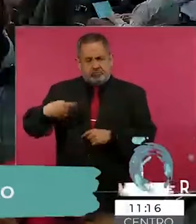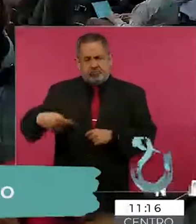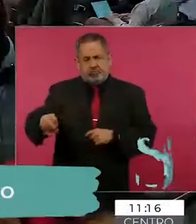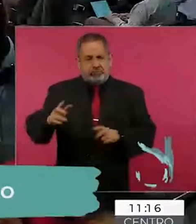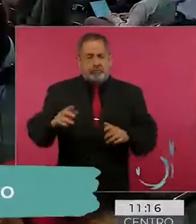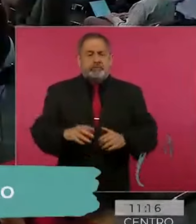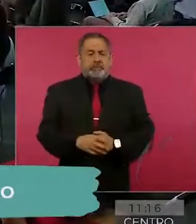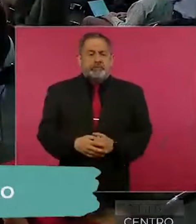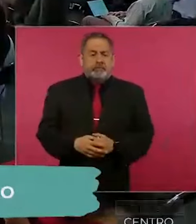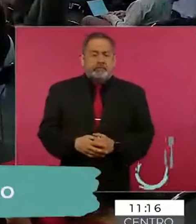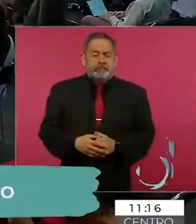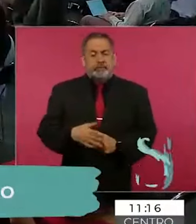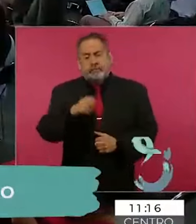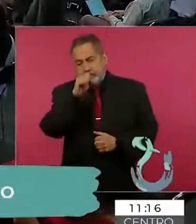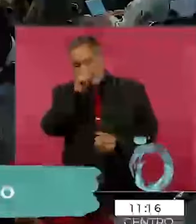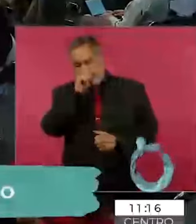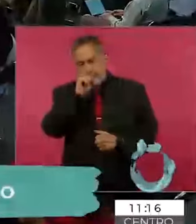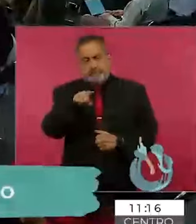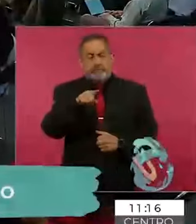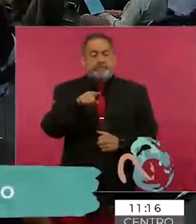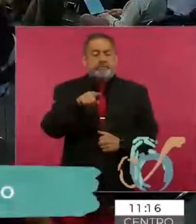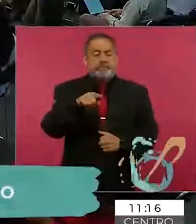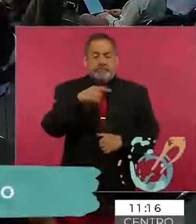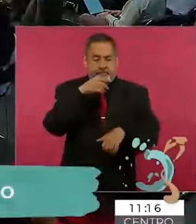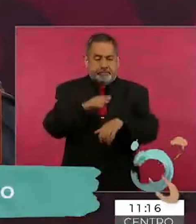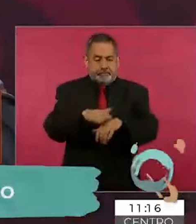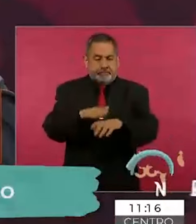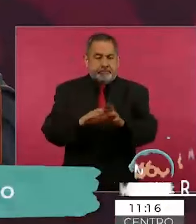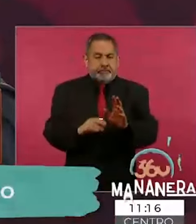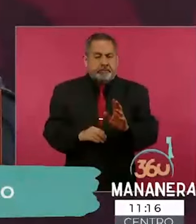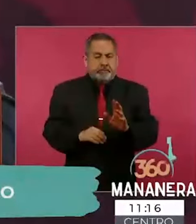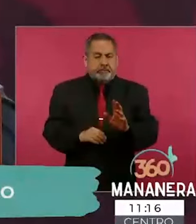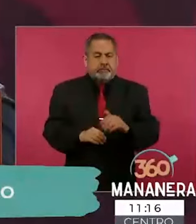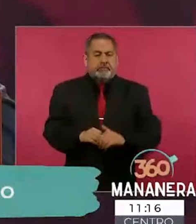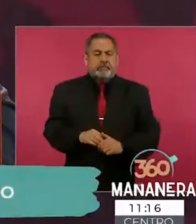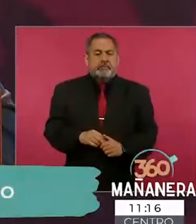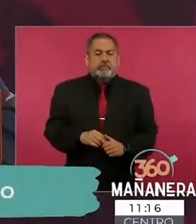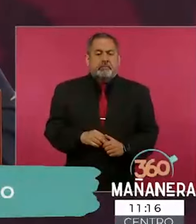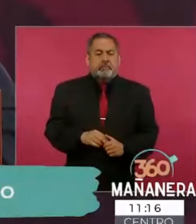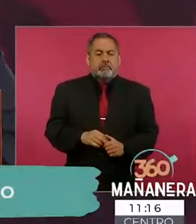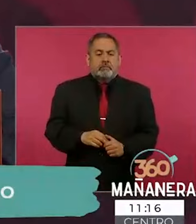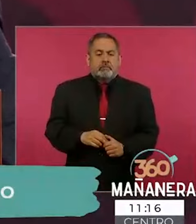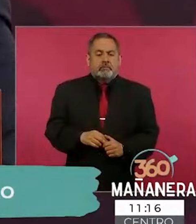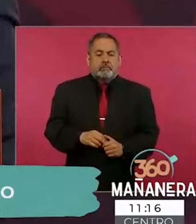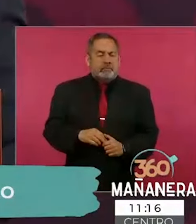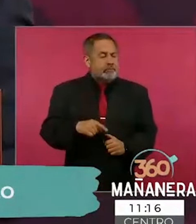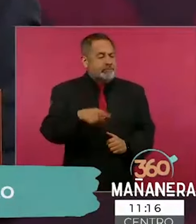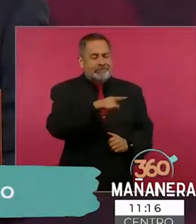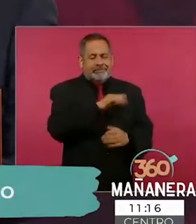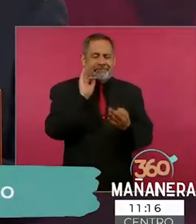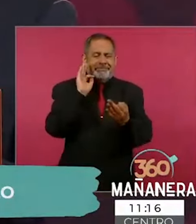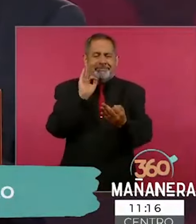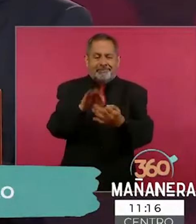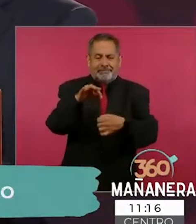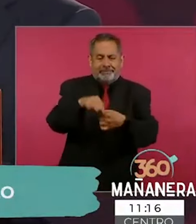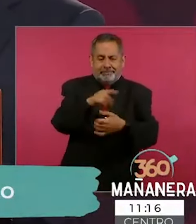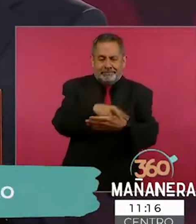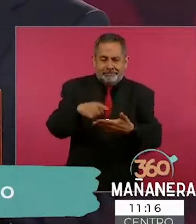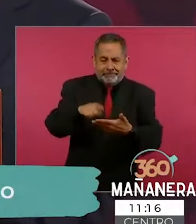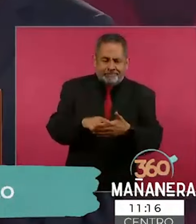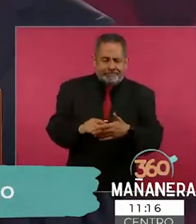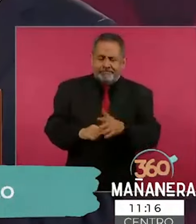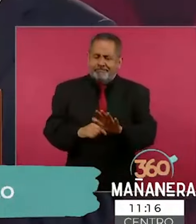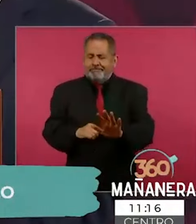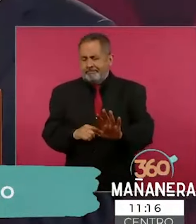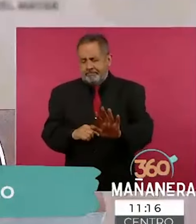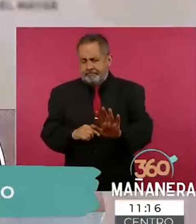Y también que aun cuando se trata de temporada electoral, no vamos a